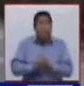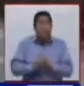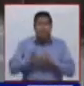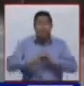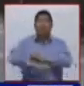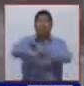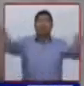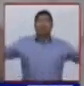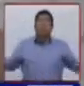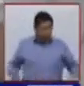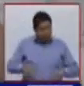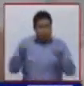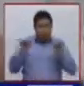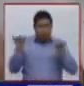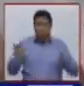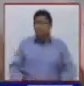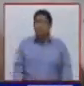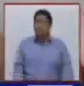igual, ¿no?